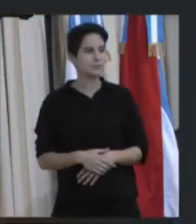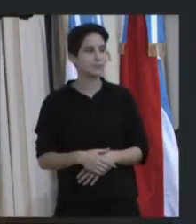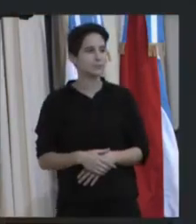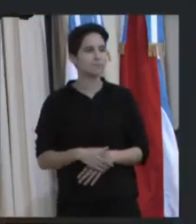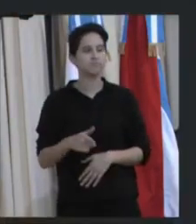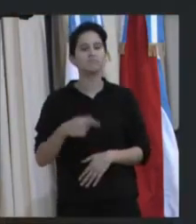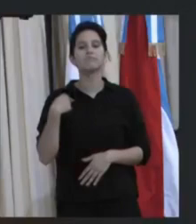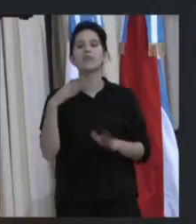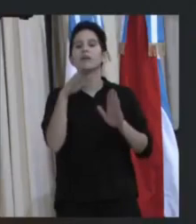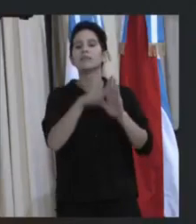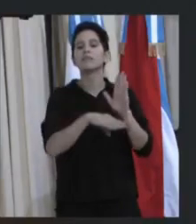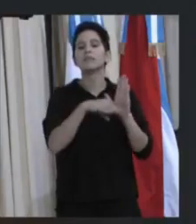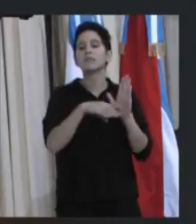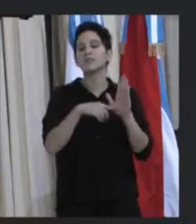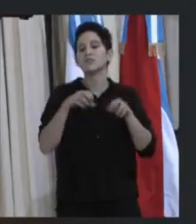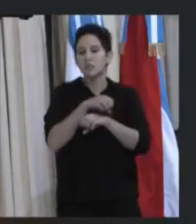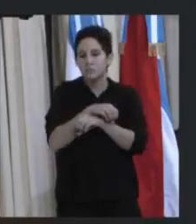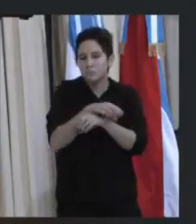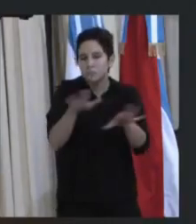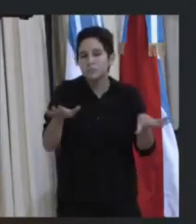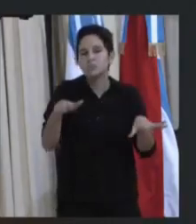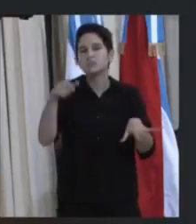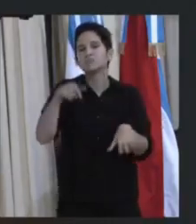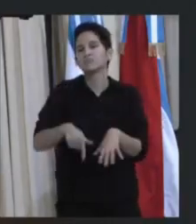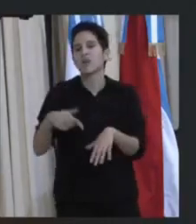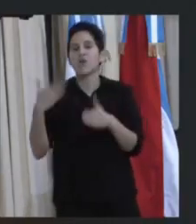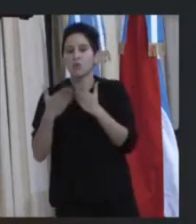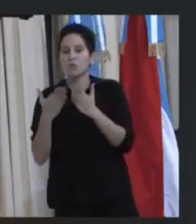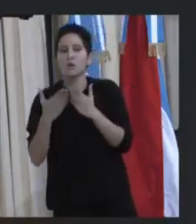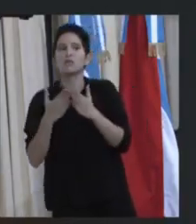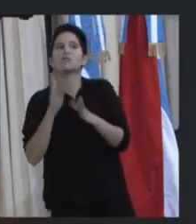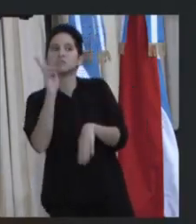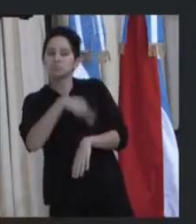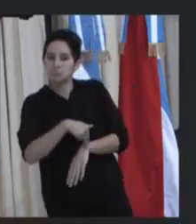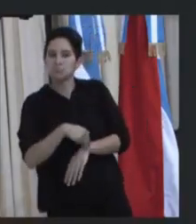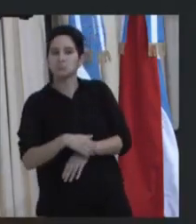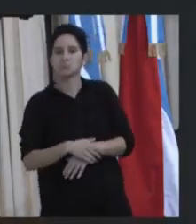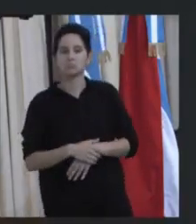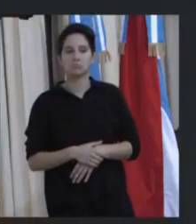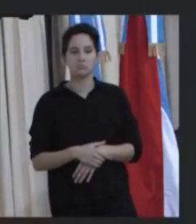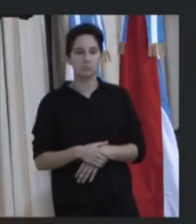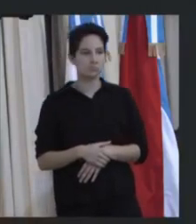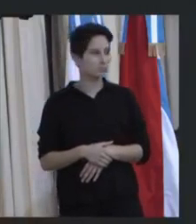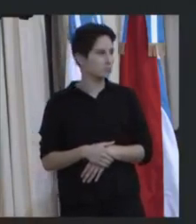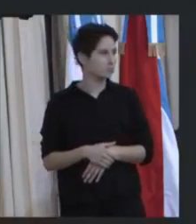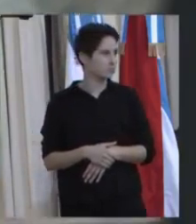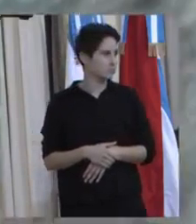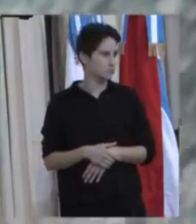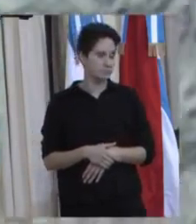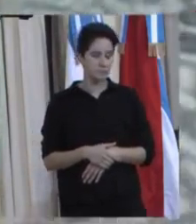Que los textos de Kollontai circulaban y eran saludados por los estudiantes, por ejemplo, en esta revista.